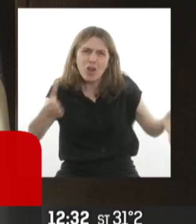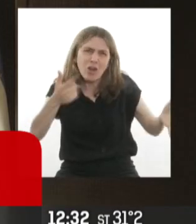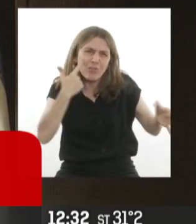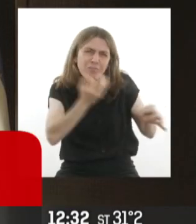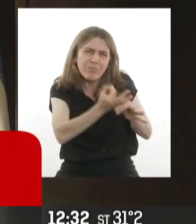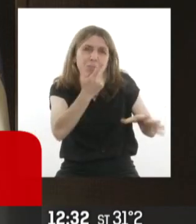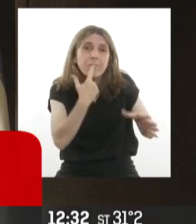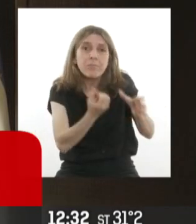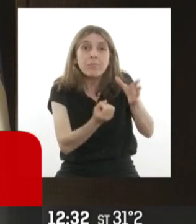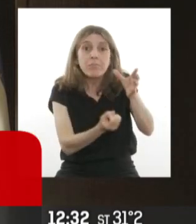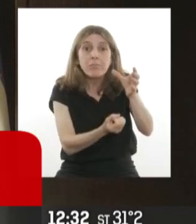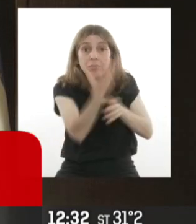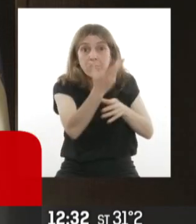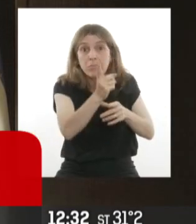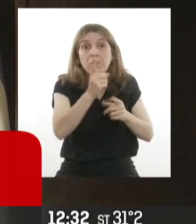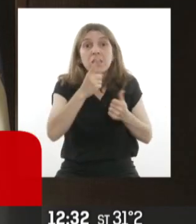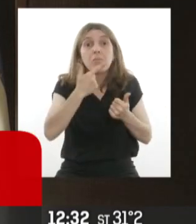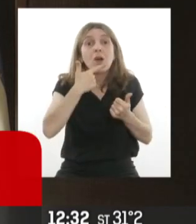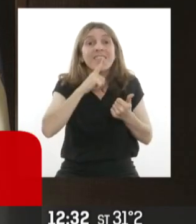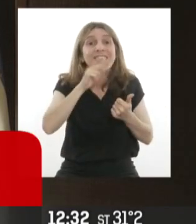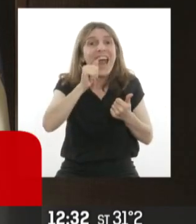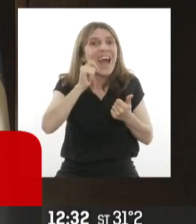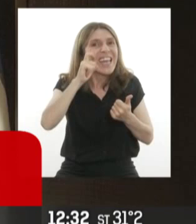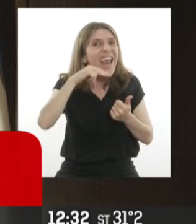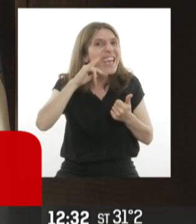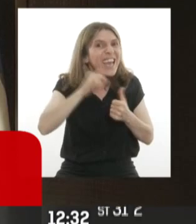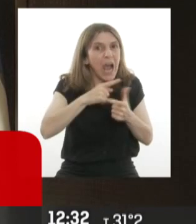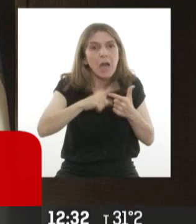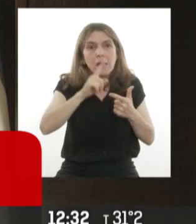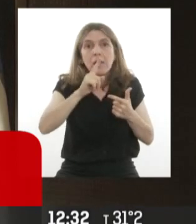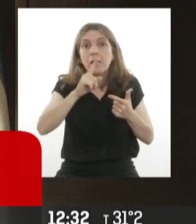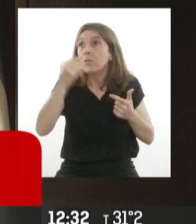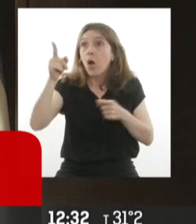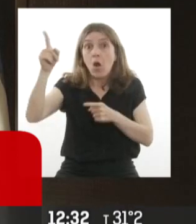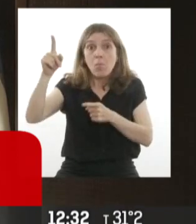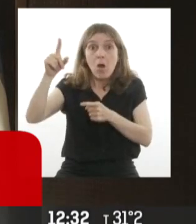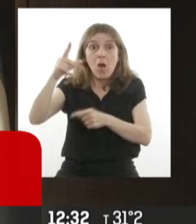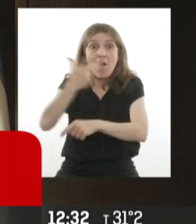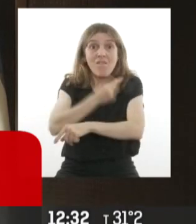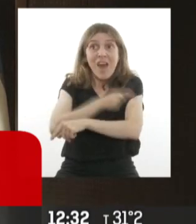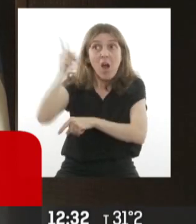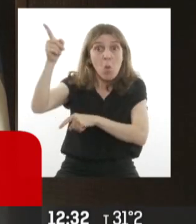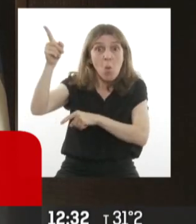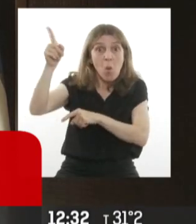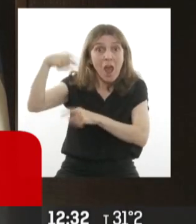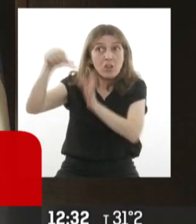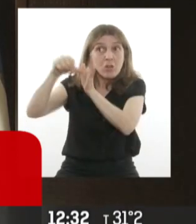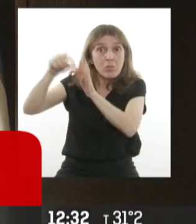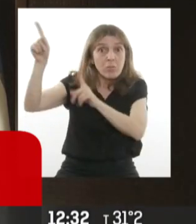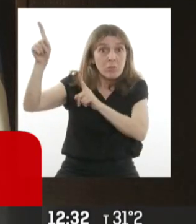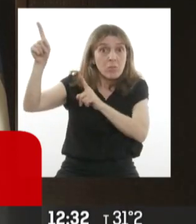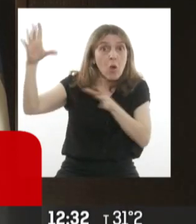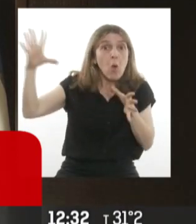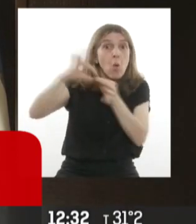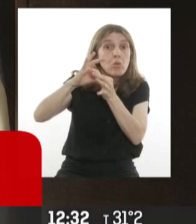AstraZeneca elija mAbxience como el lugar donde haga las vacunas junto a la